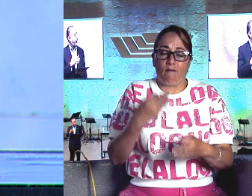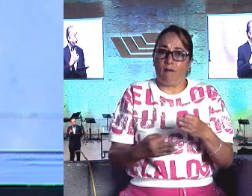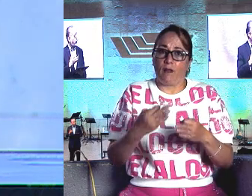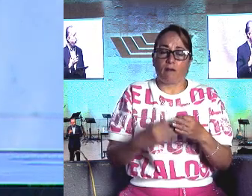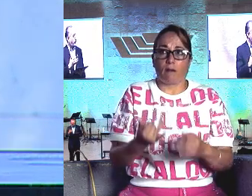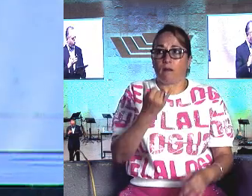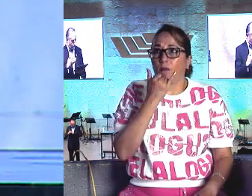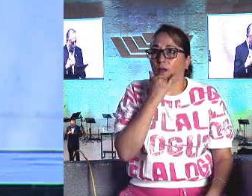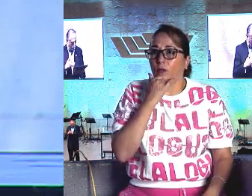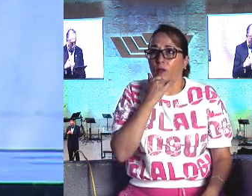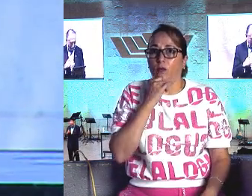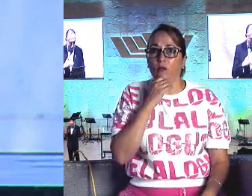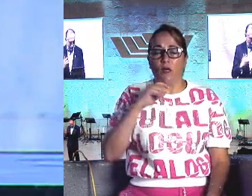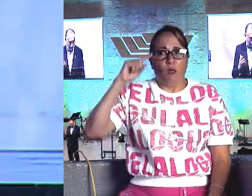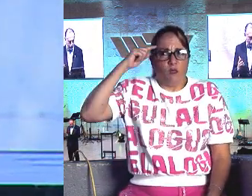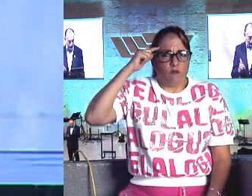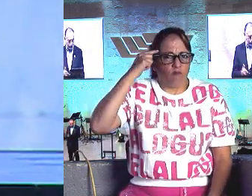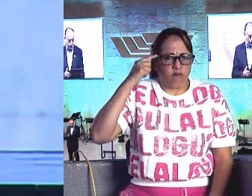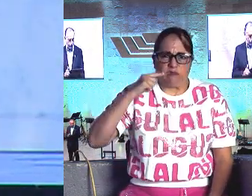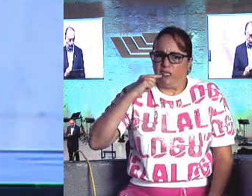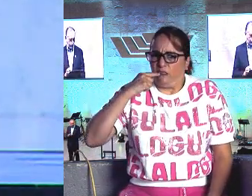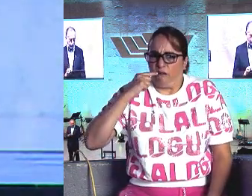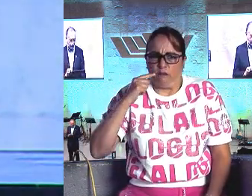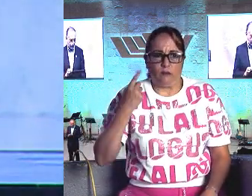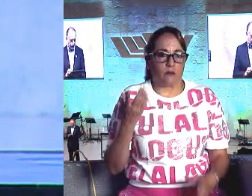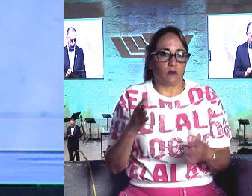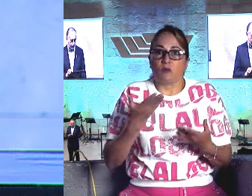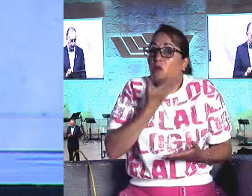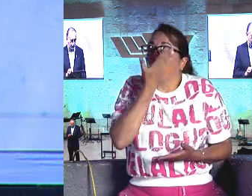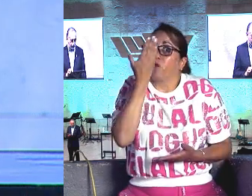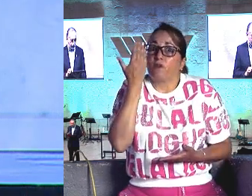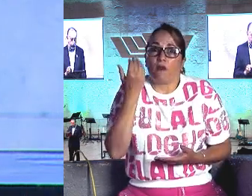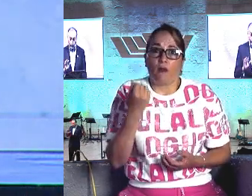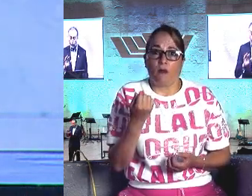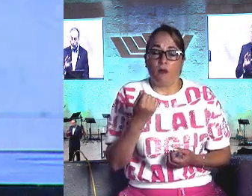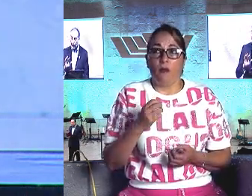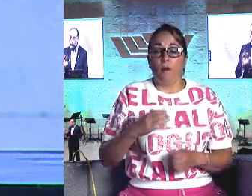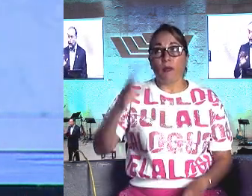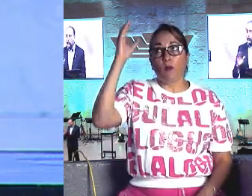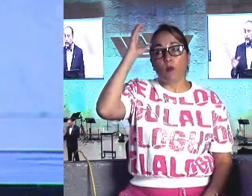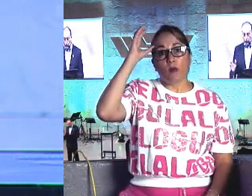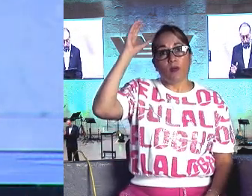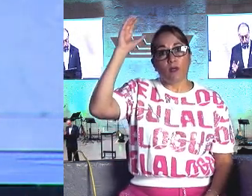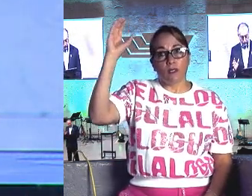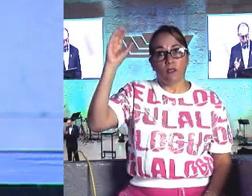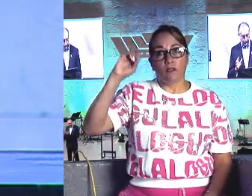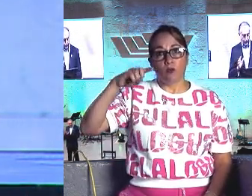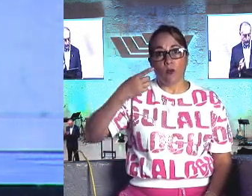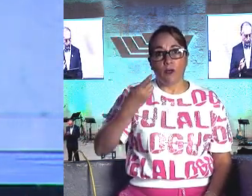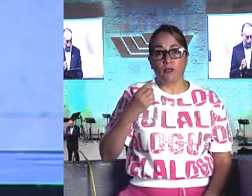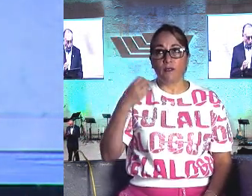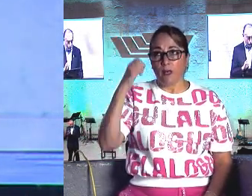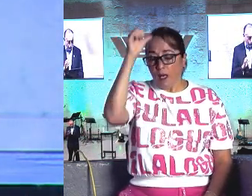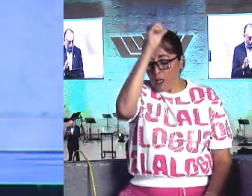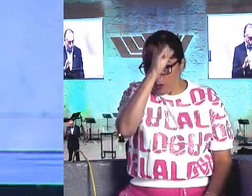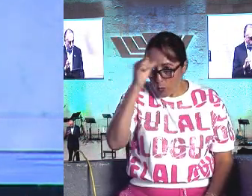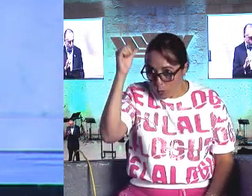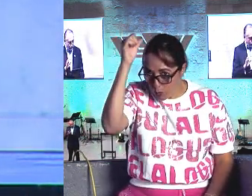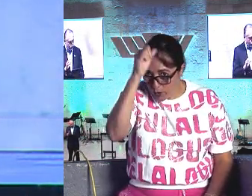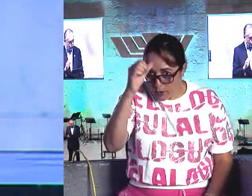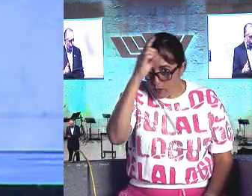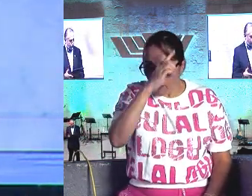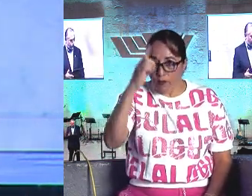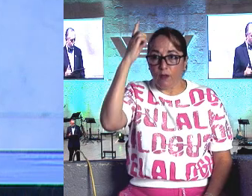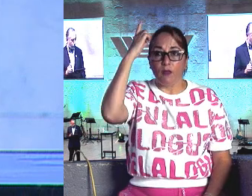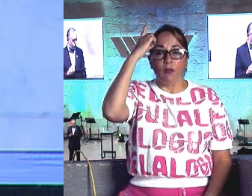en odios, en pleitos, en resentimientos. Y Cristo es el ungido de Dios, pero los hombres no